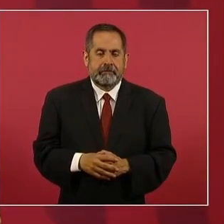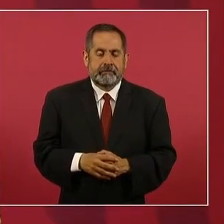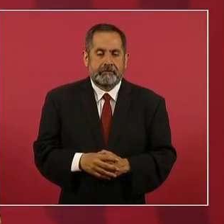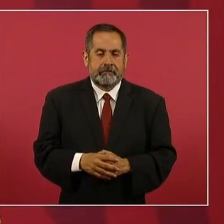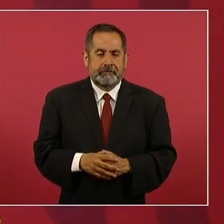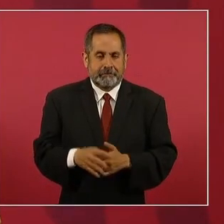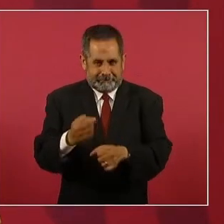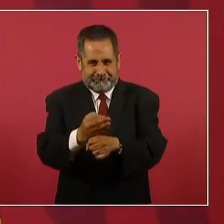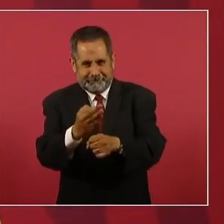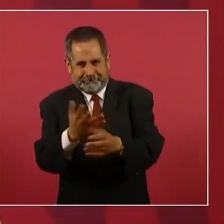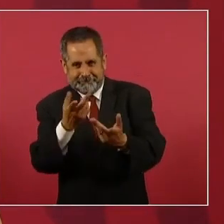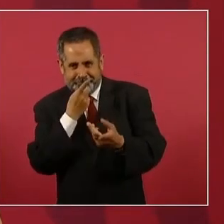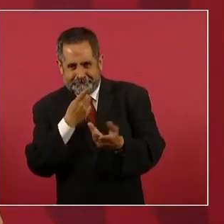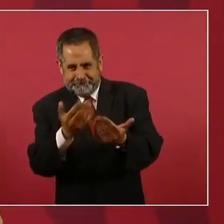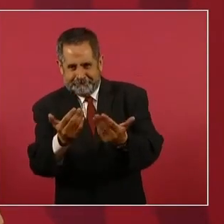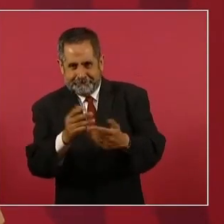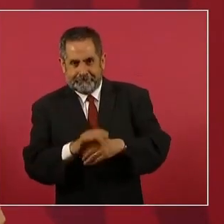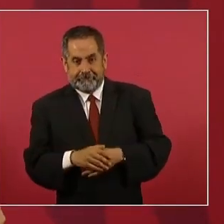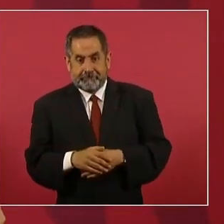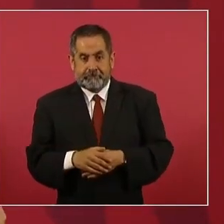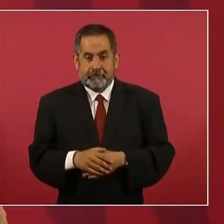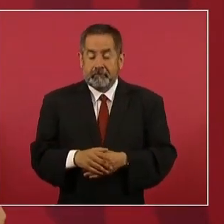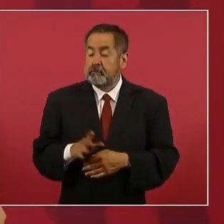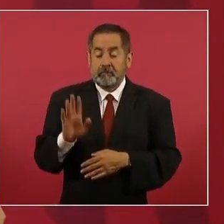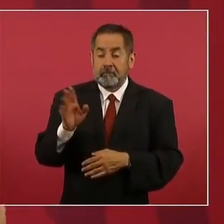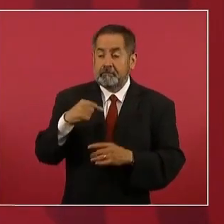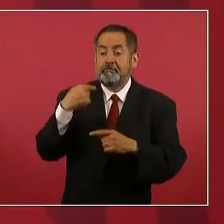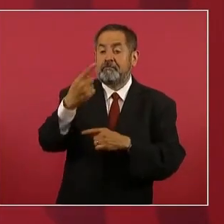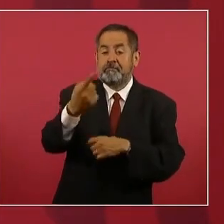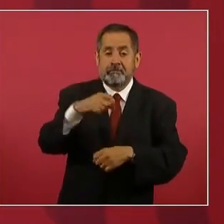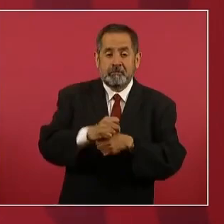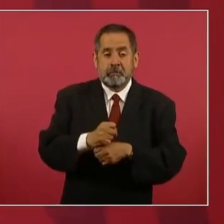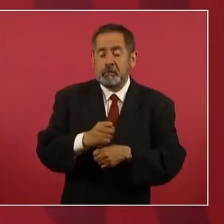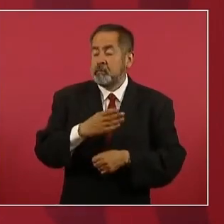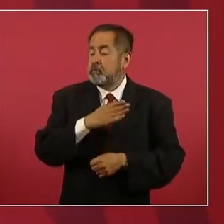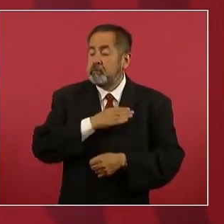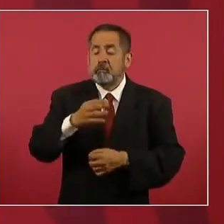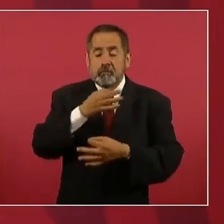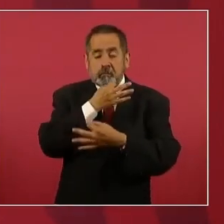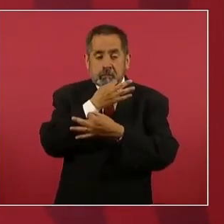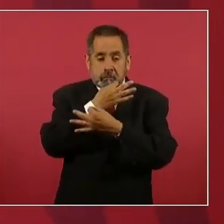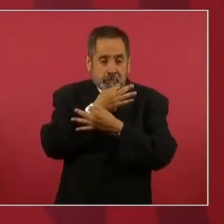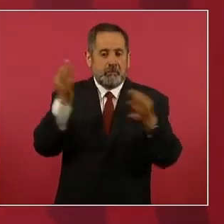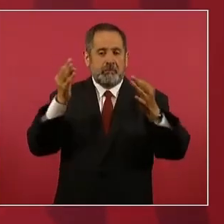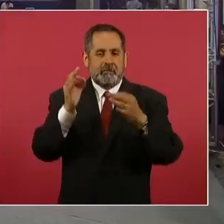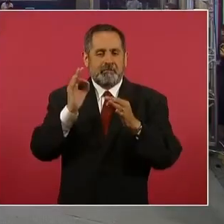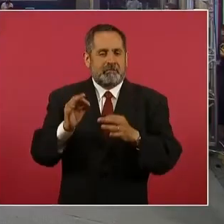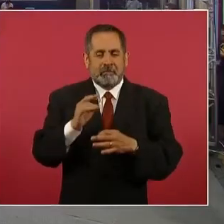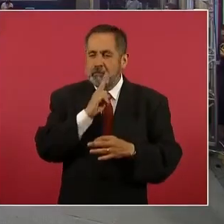¿Por qué no hoy? Ya va a dar una muy buena noticia, muy buena noticia.